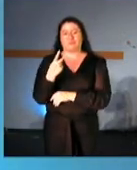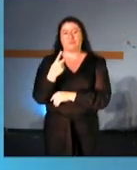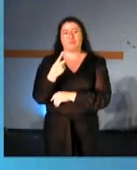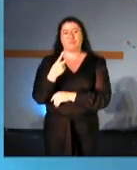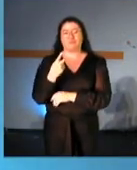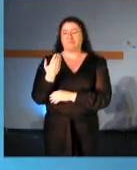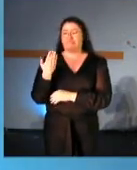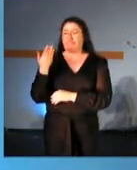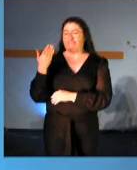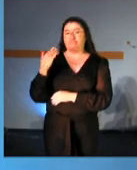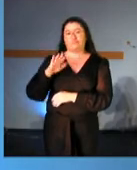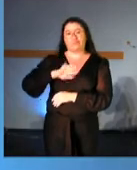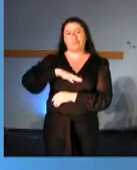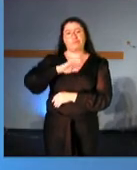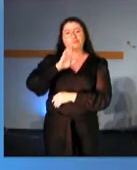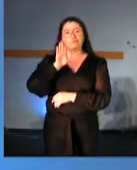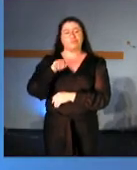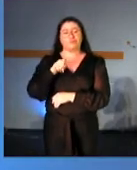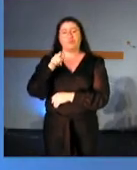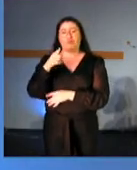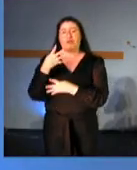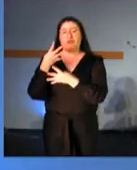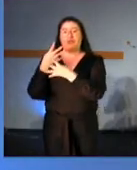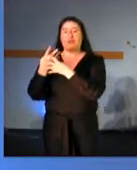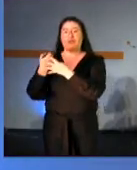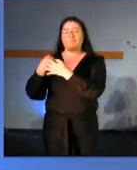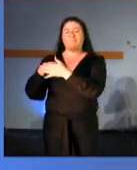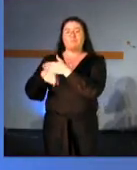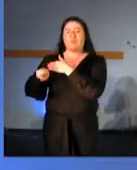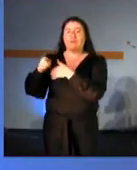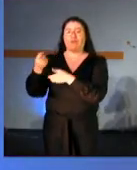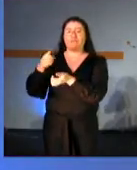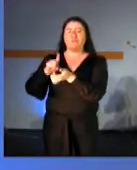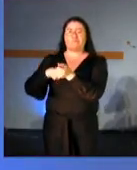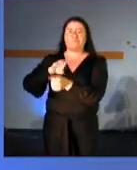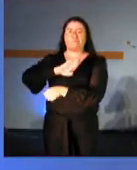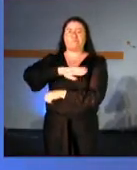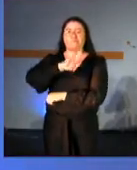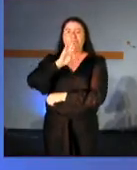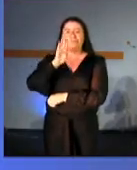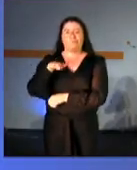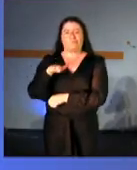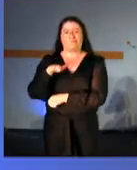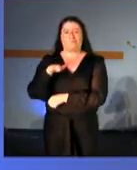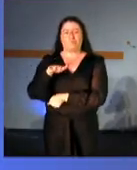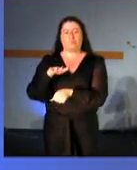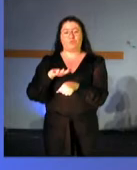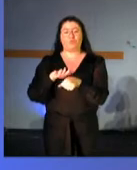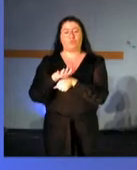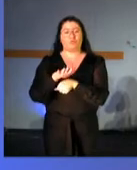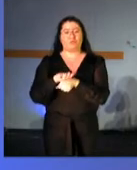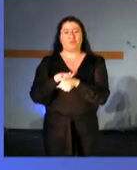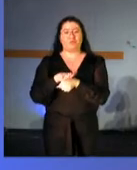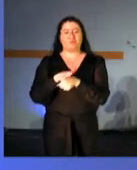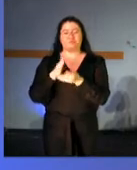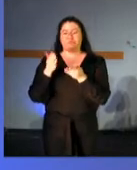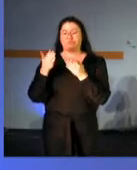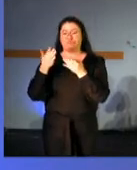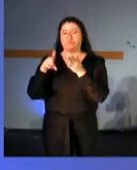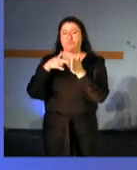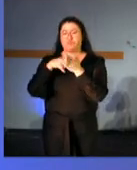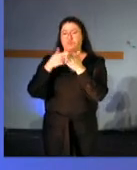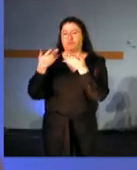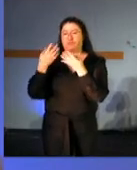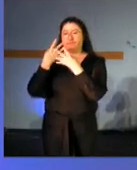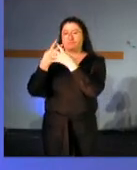2022. Murió en la cárcel, en las celdas de